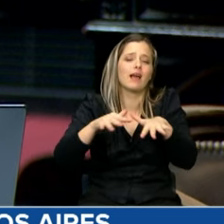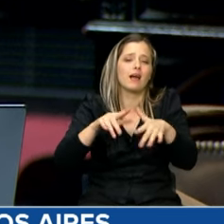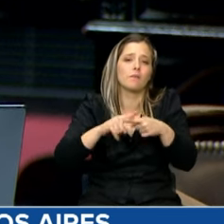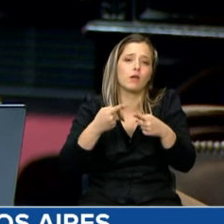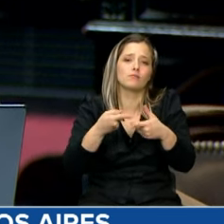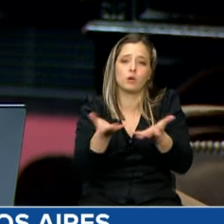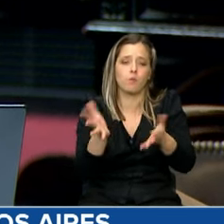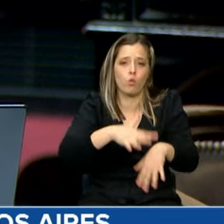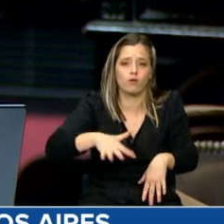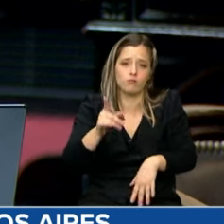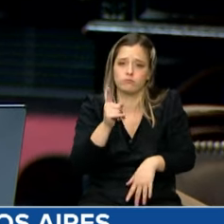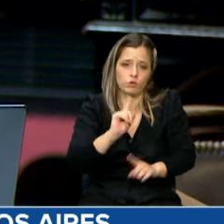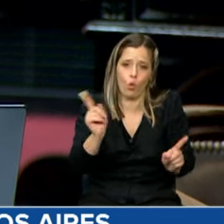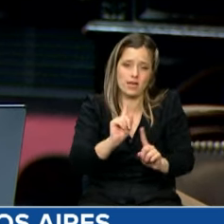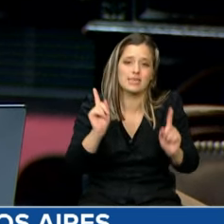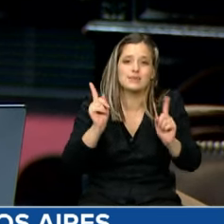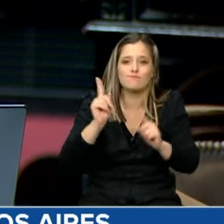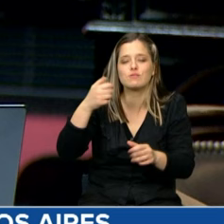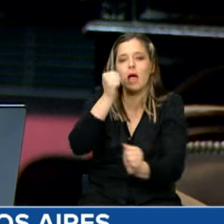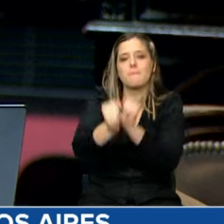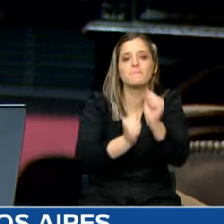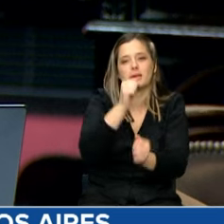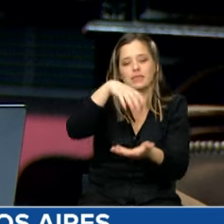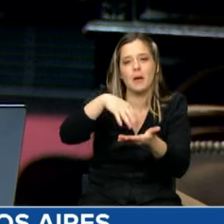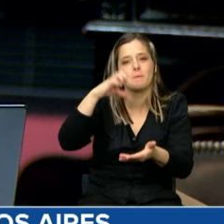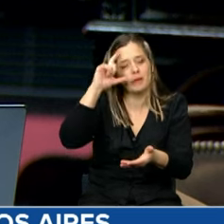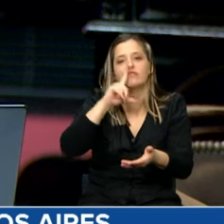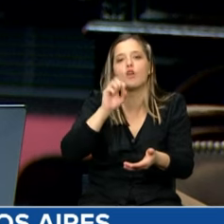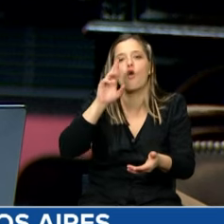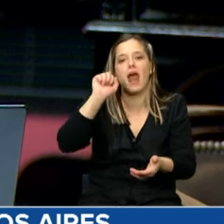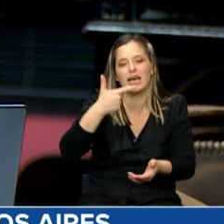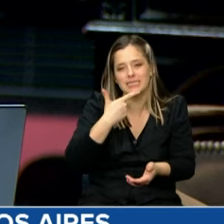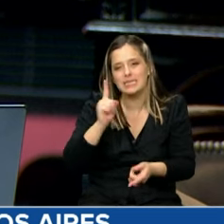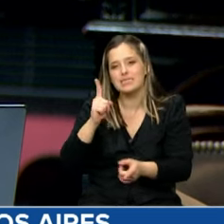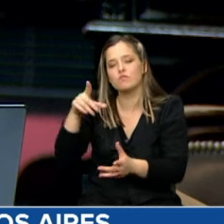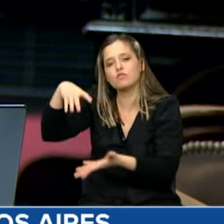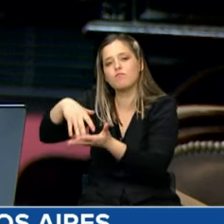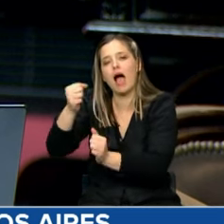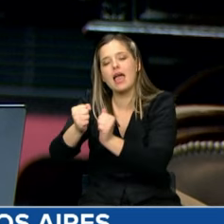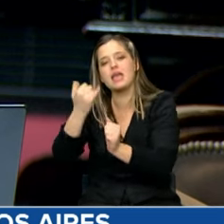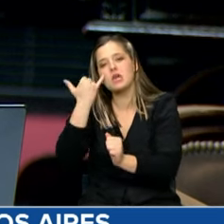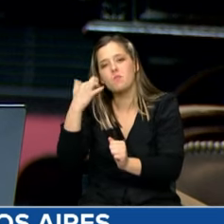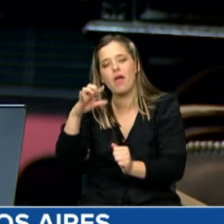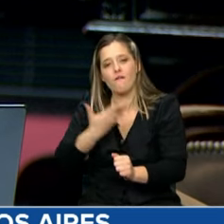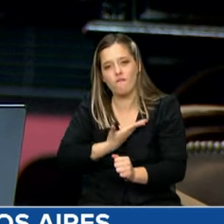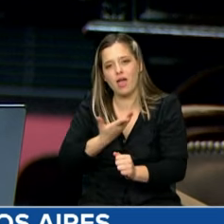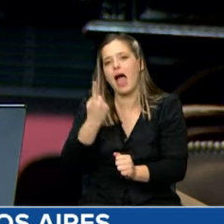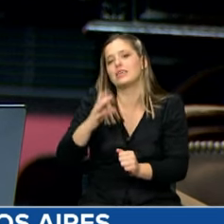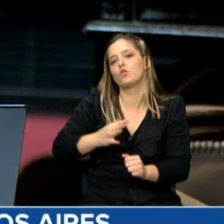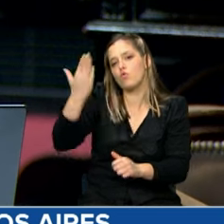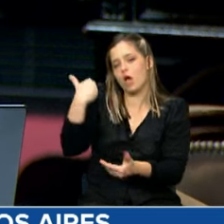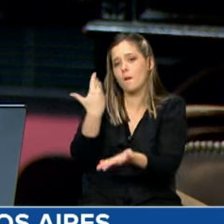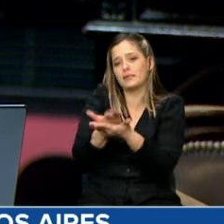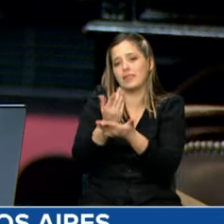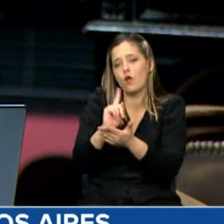presentó la compañía malaya Petronas en sociedad con ipf eh hace más de un año a la vicepresidenta de la